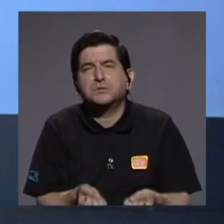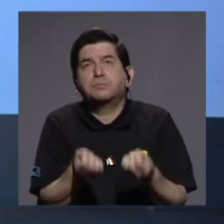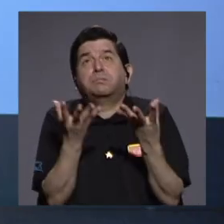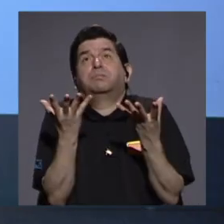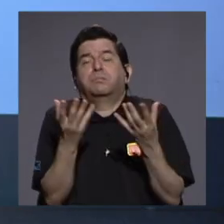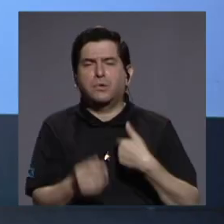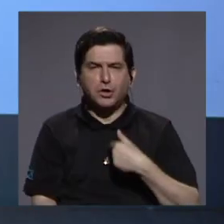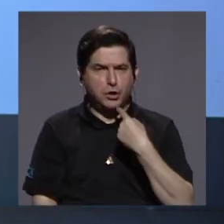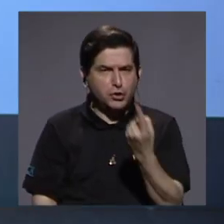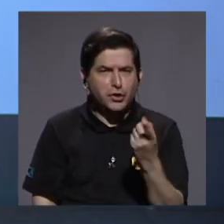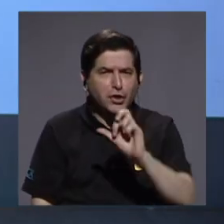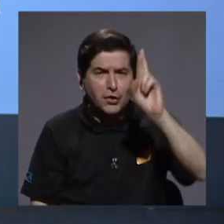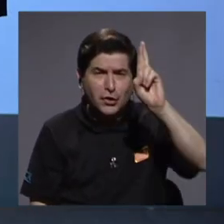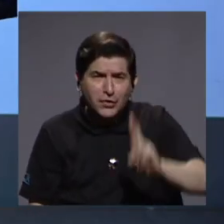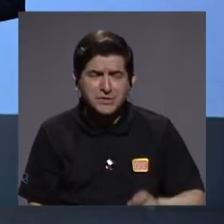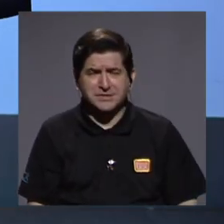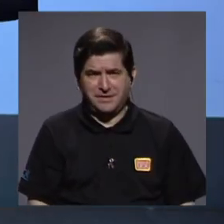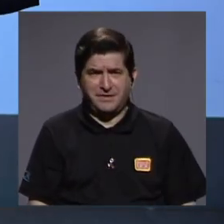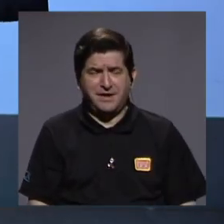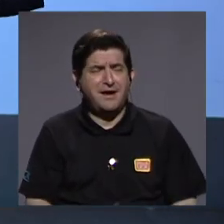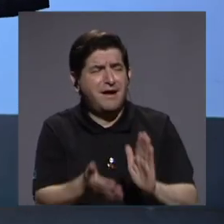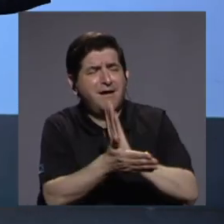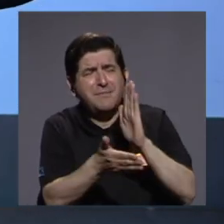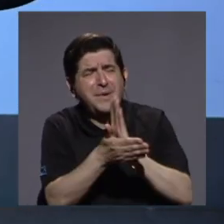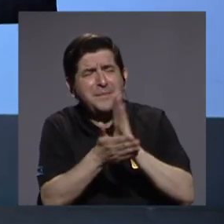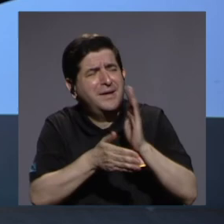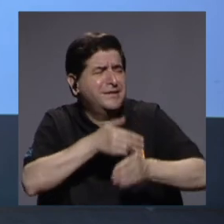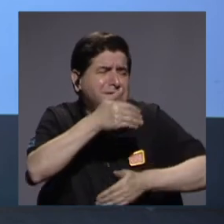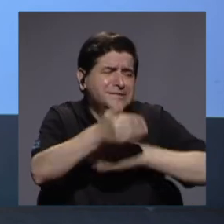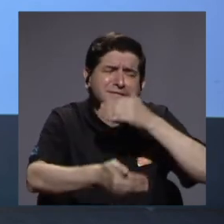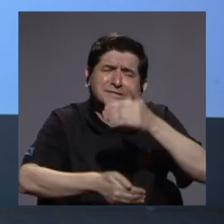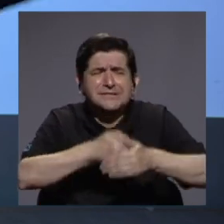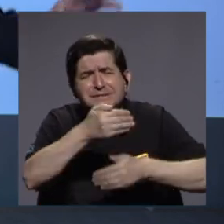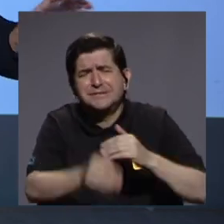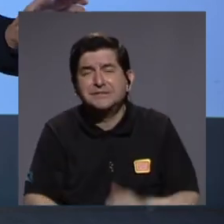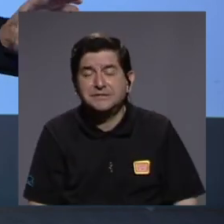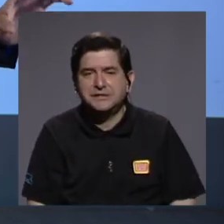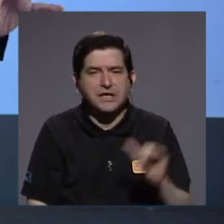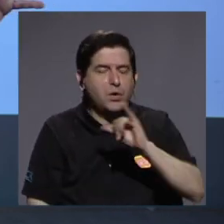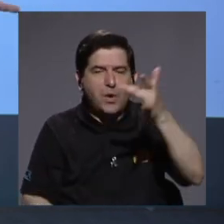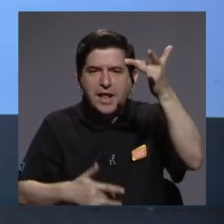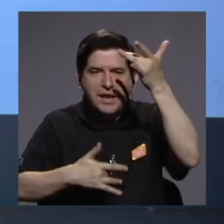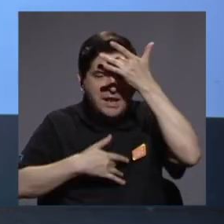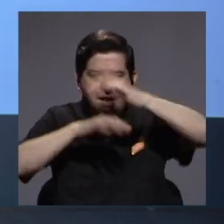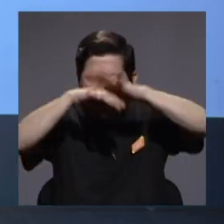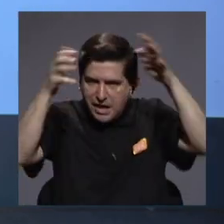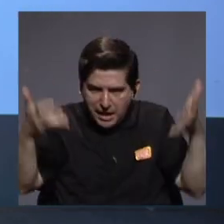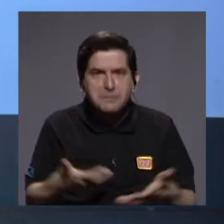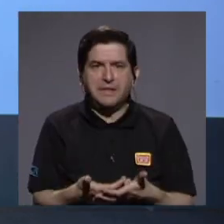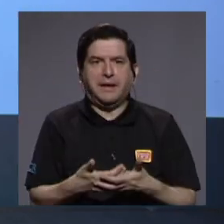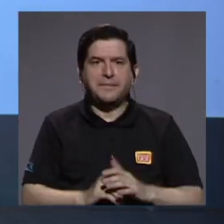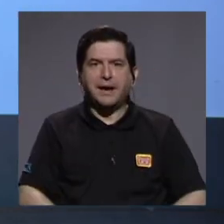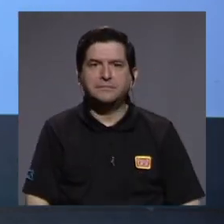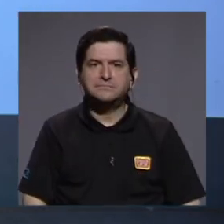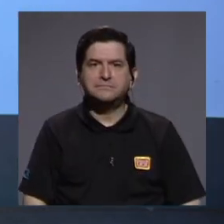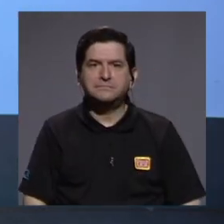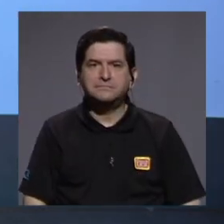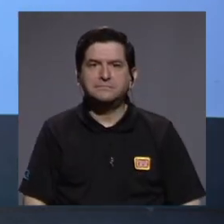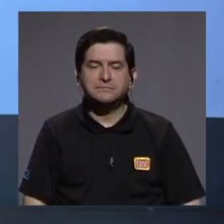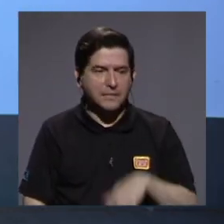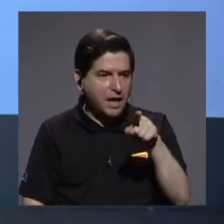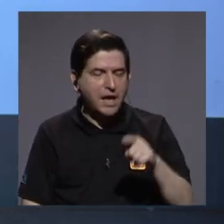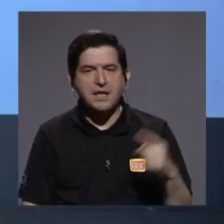yo digo que en costa rica la tramitología es es una epidemia la tramitología